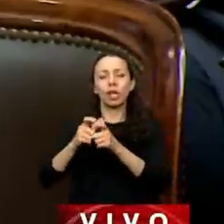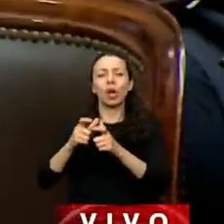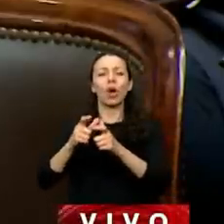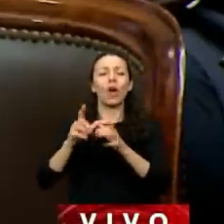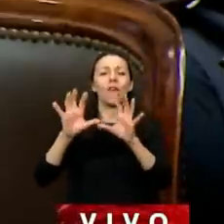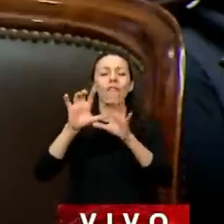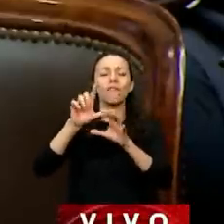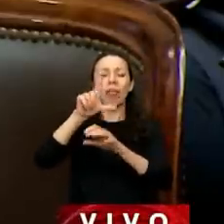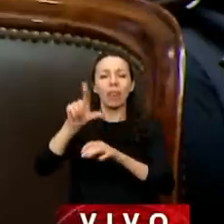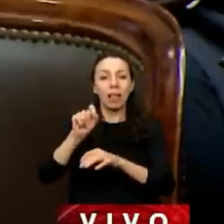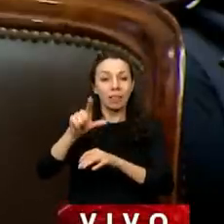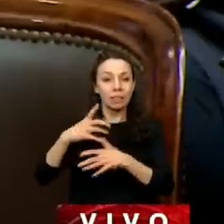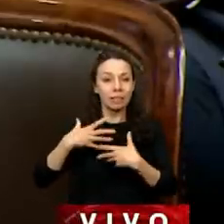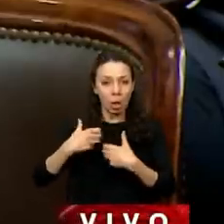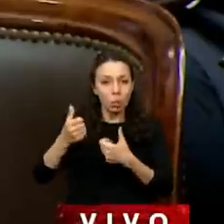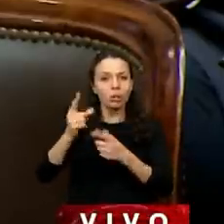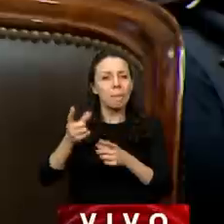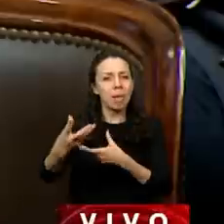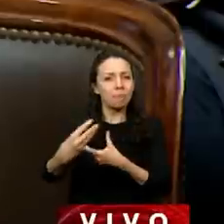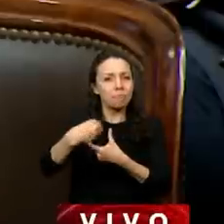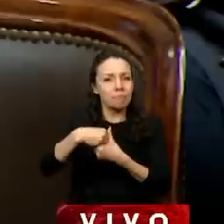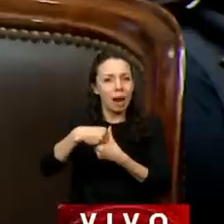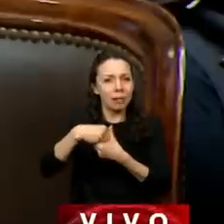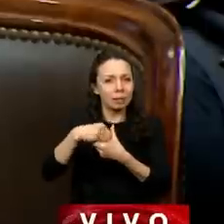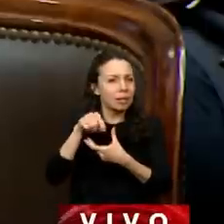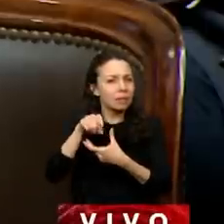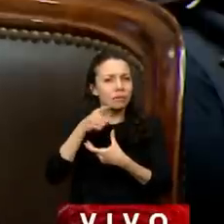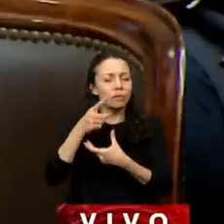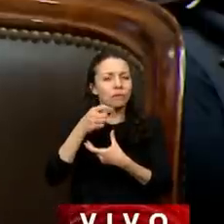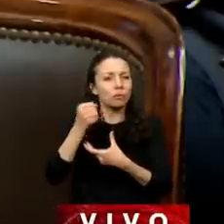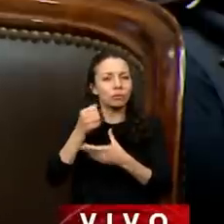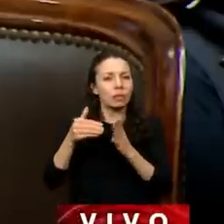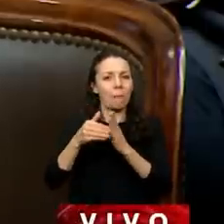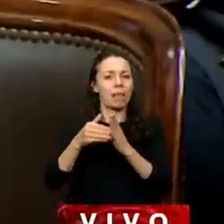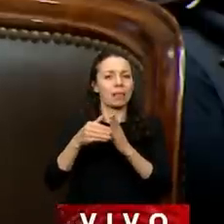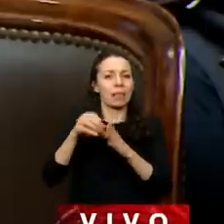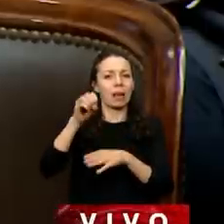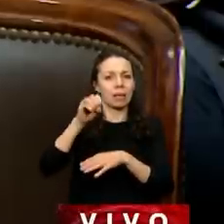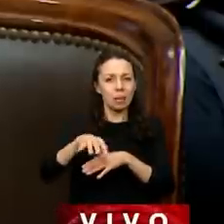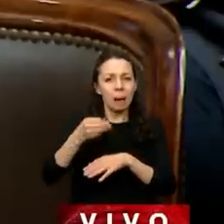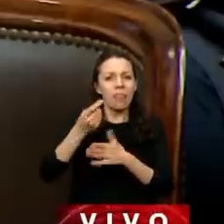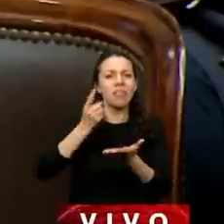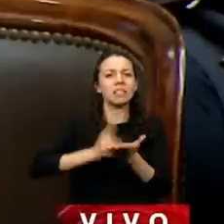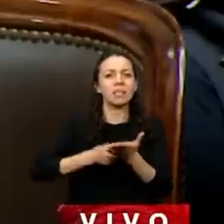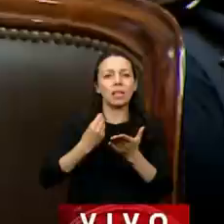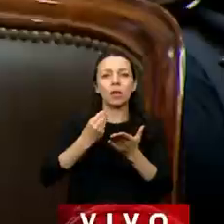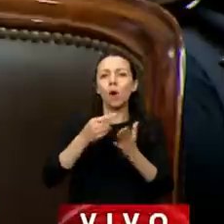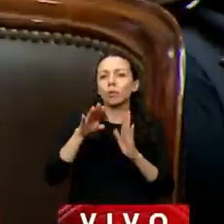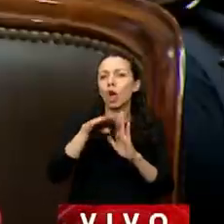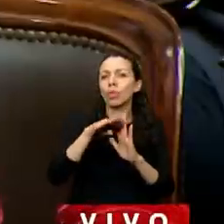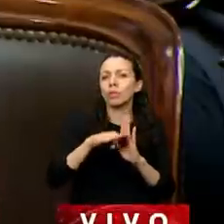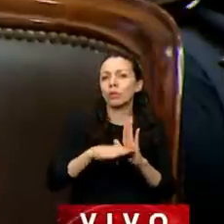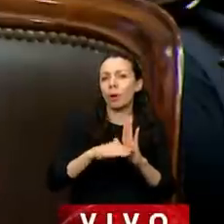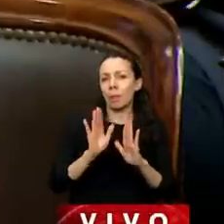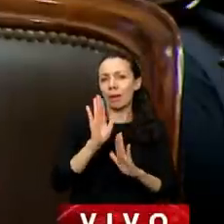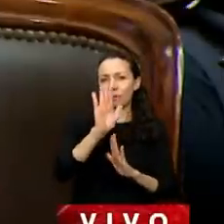Salud como parte necesaria y relevante para poder definir estas condiciones de los futuros